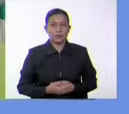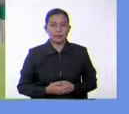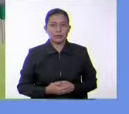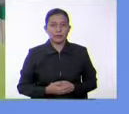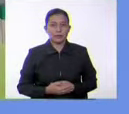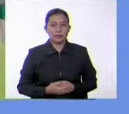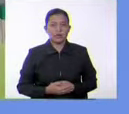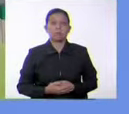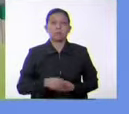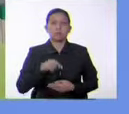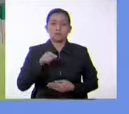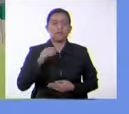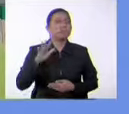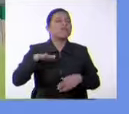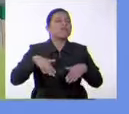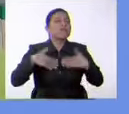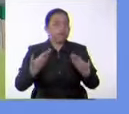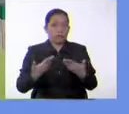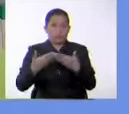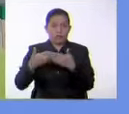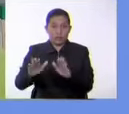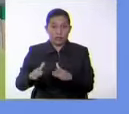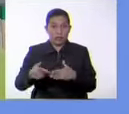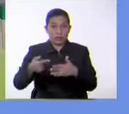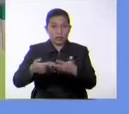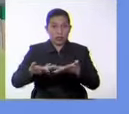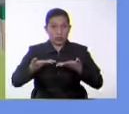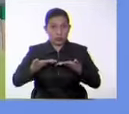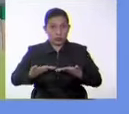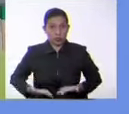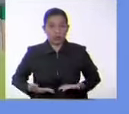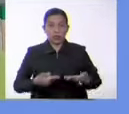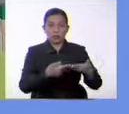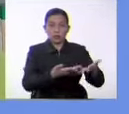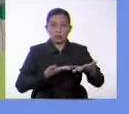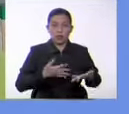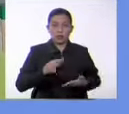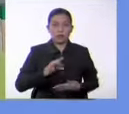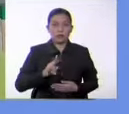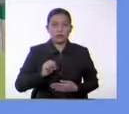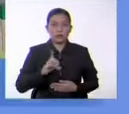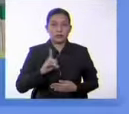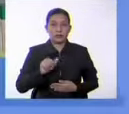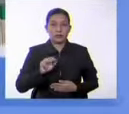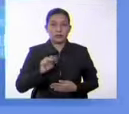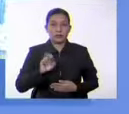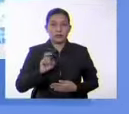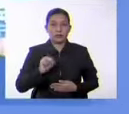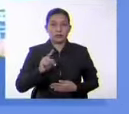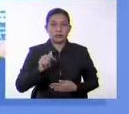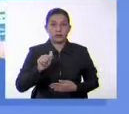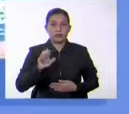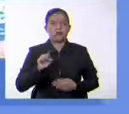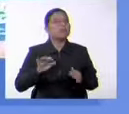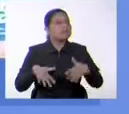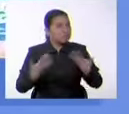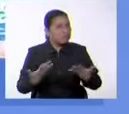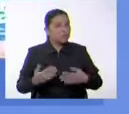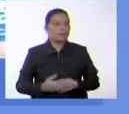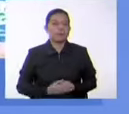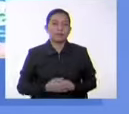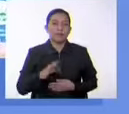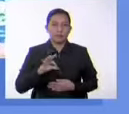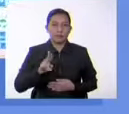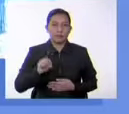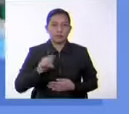La diferencia entre derechos humanos y derechos fundamentales. Los derechos fundamentales están reconocidos en la Constitución de la